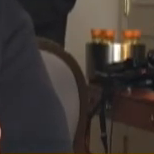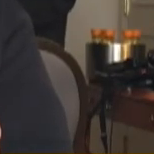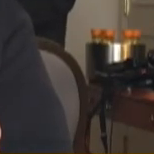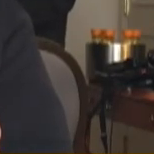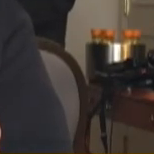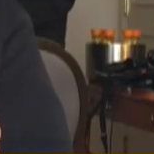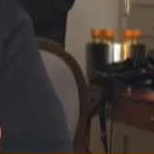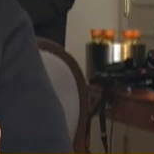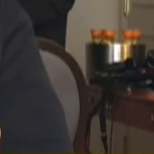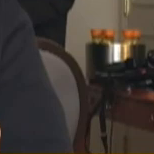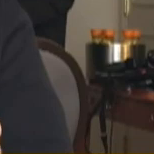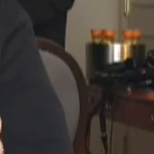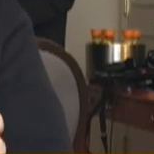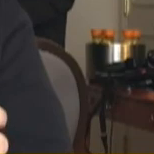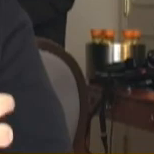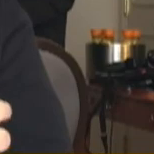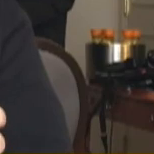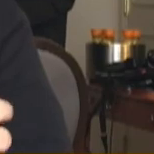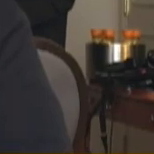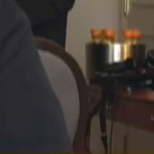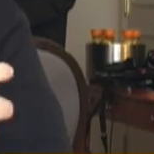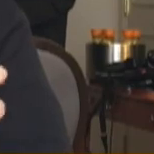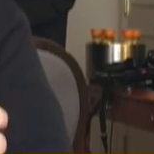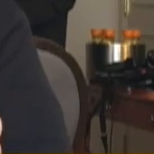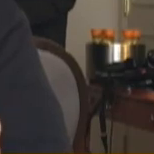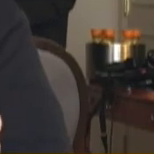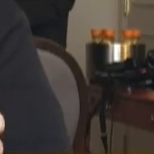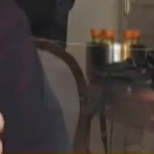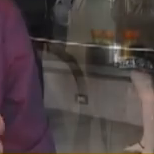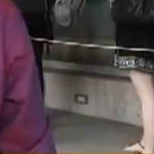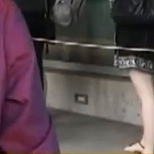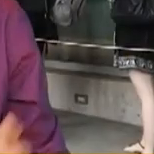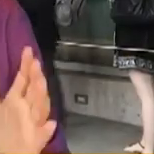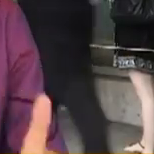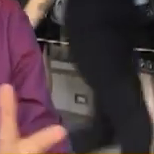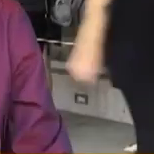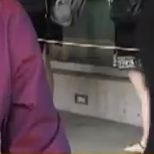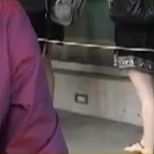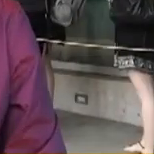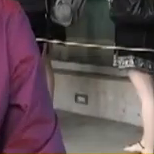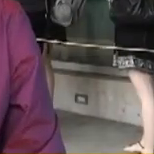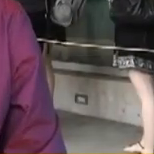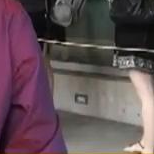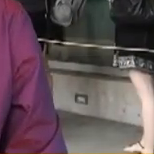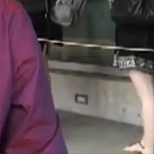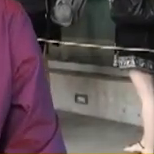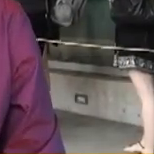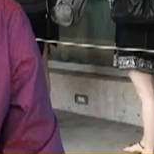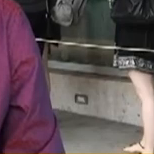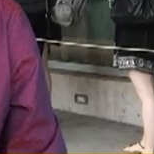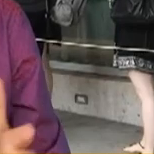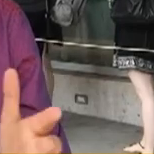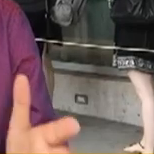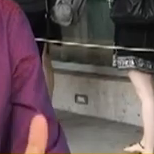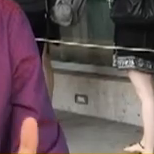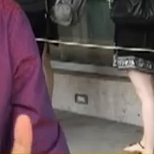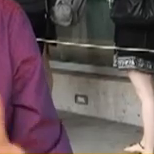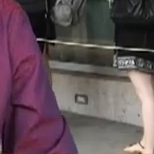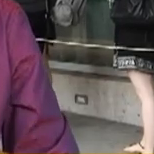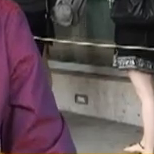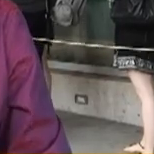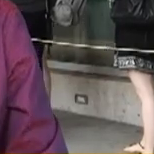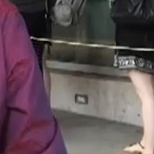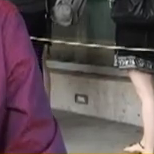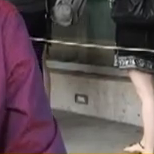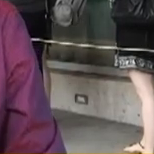liberal. La verdad es que muy chido. La exposición de Guillermo del Toro estará abierta a partir del 30